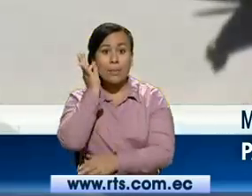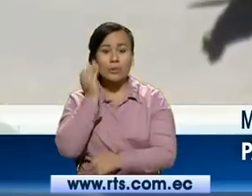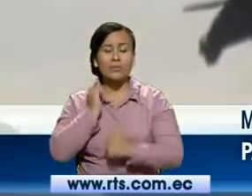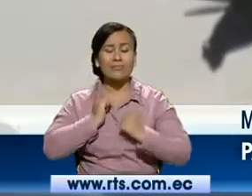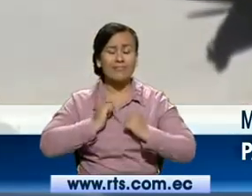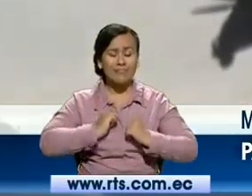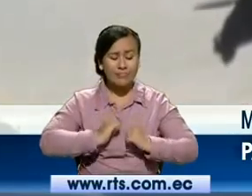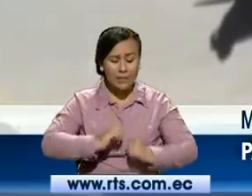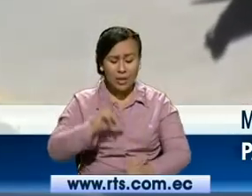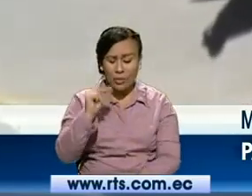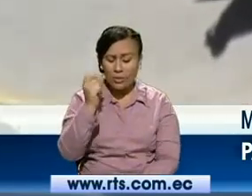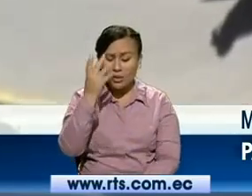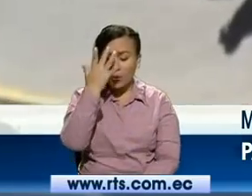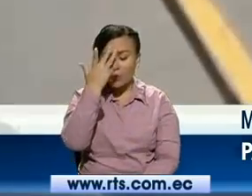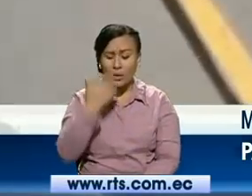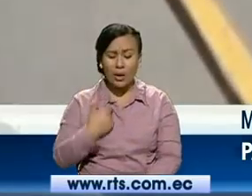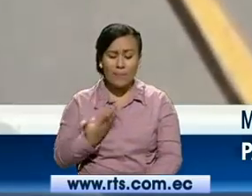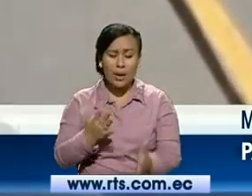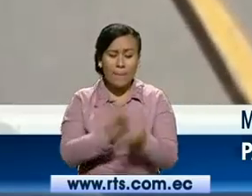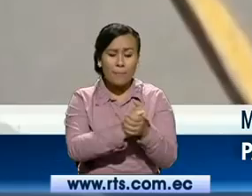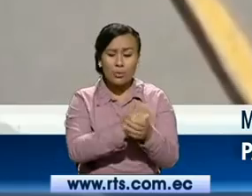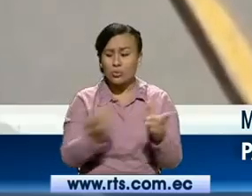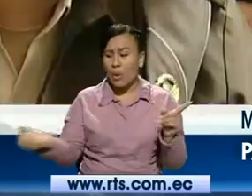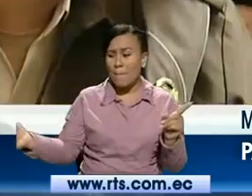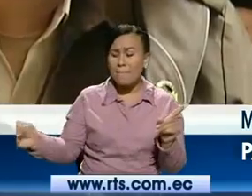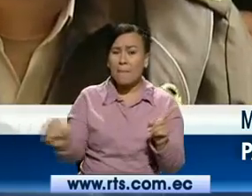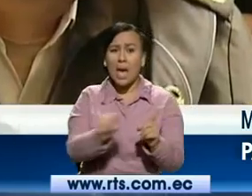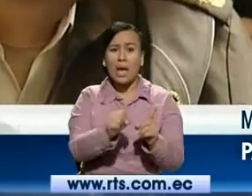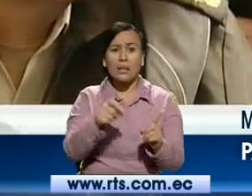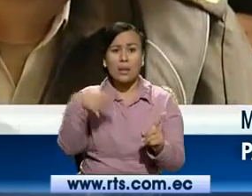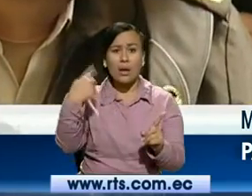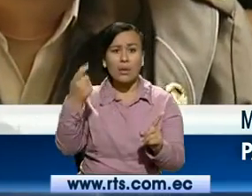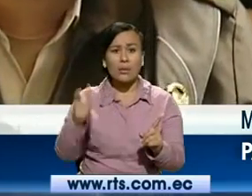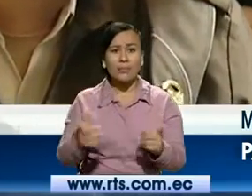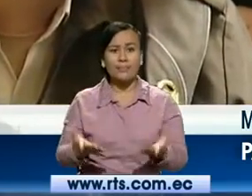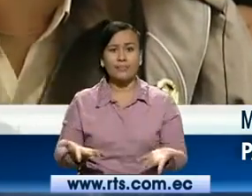por qué le arrebataron de esa forma a su compañero de vida. Tampoco tengo